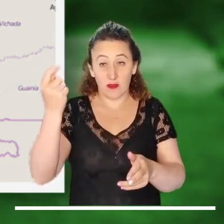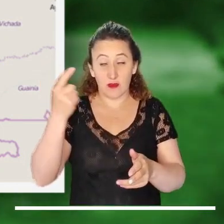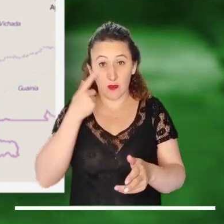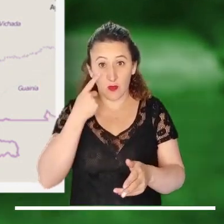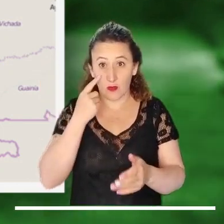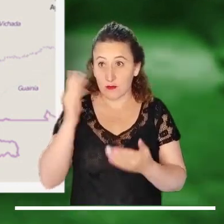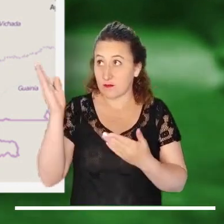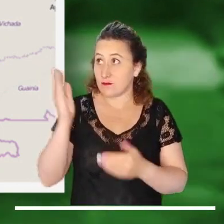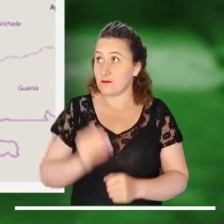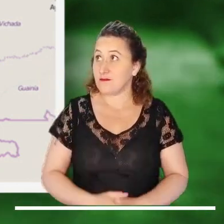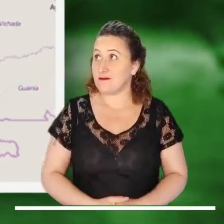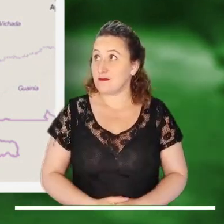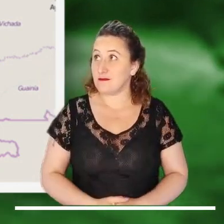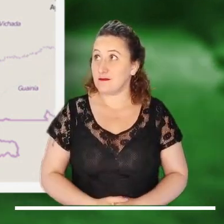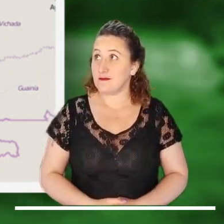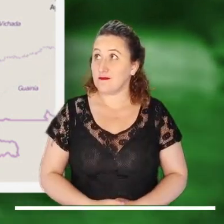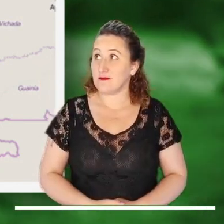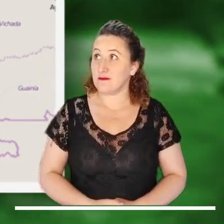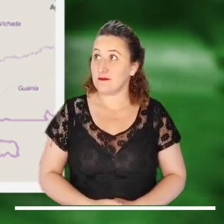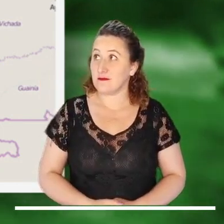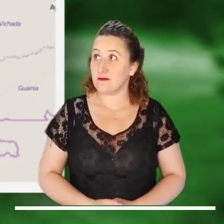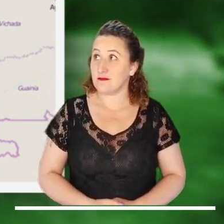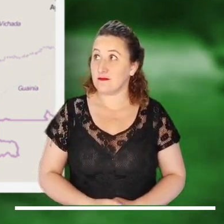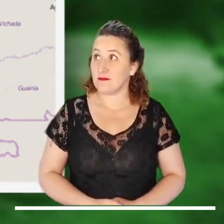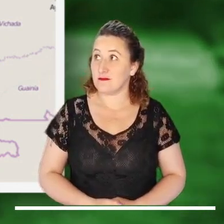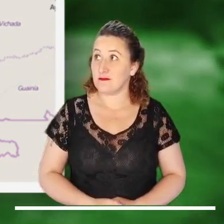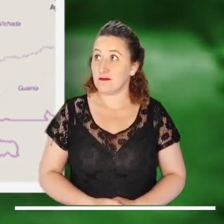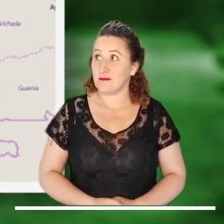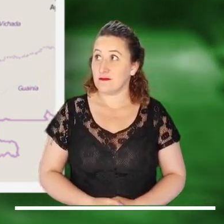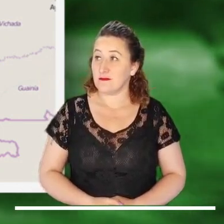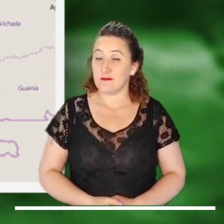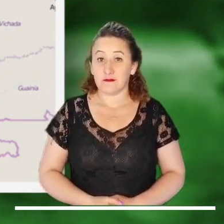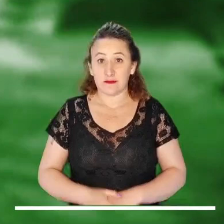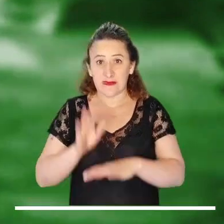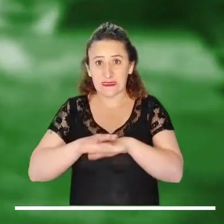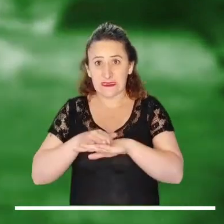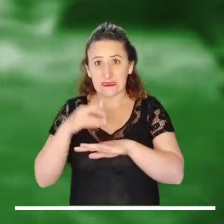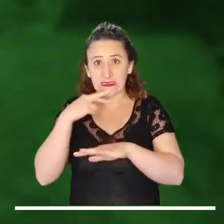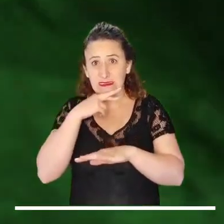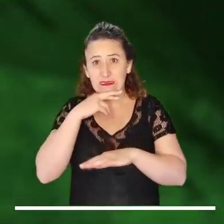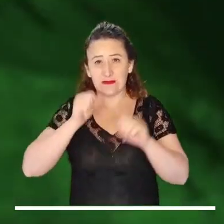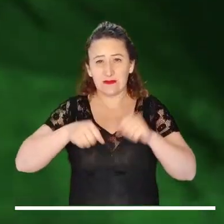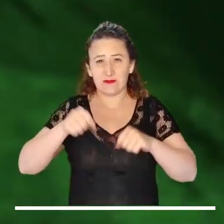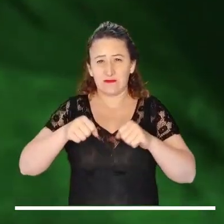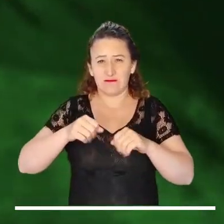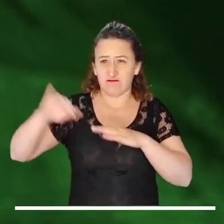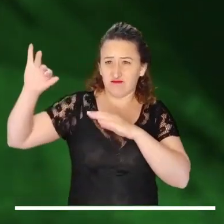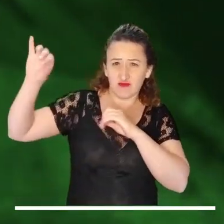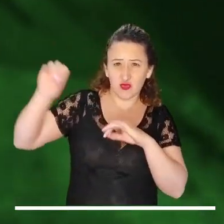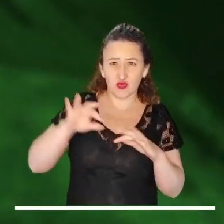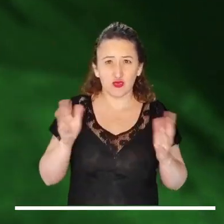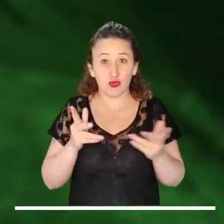Atención a los niveles altos en el río Meta, entre los municipios de Puerto López y Cabullaro, en Meta.